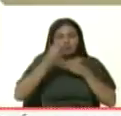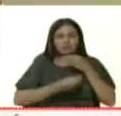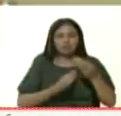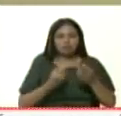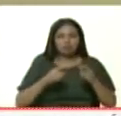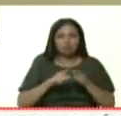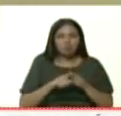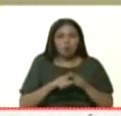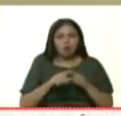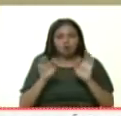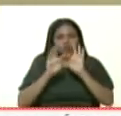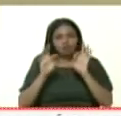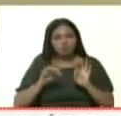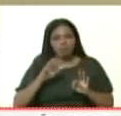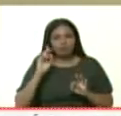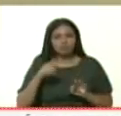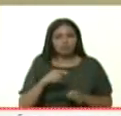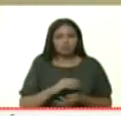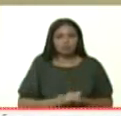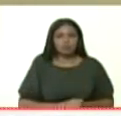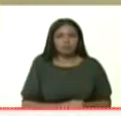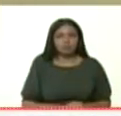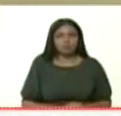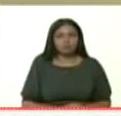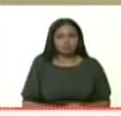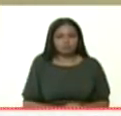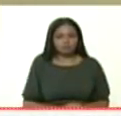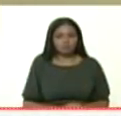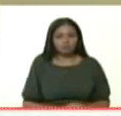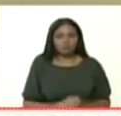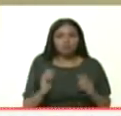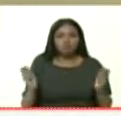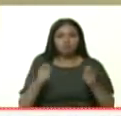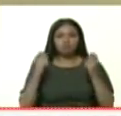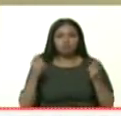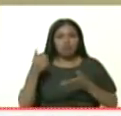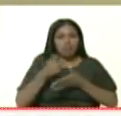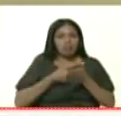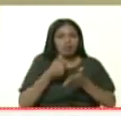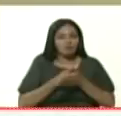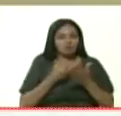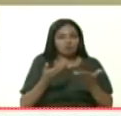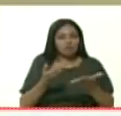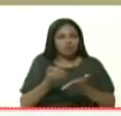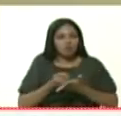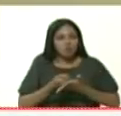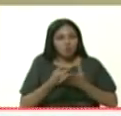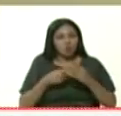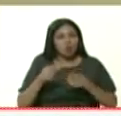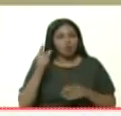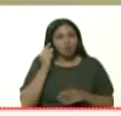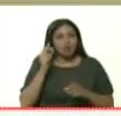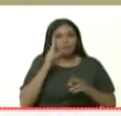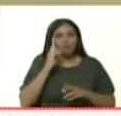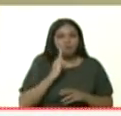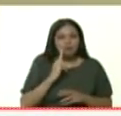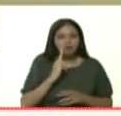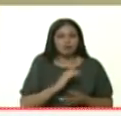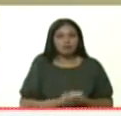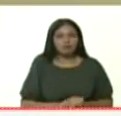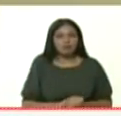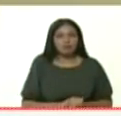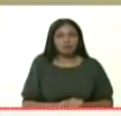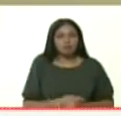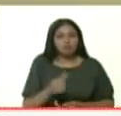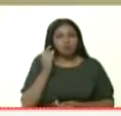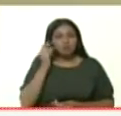un instrumento para impulsar la lucha a favor del feminismo bolivariano, del